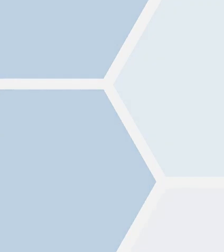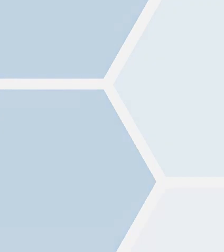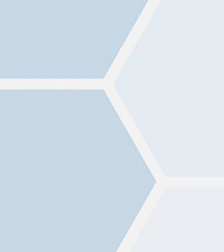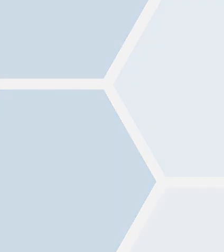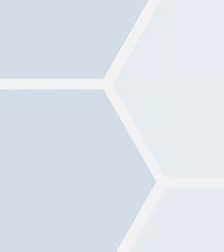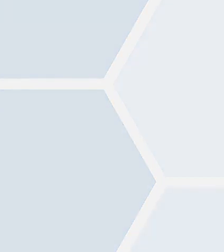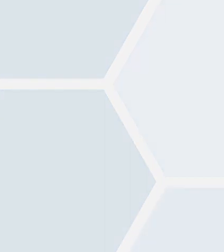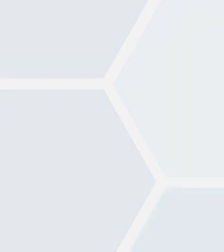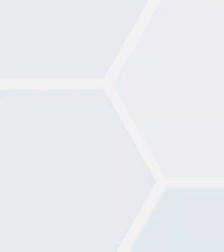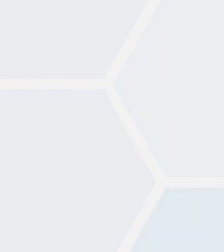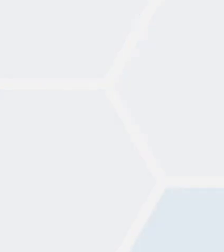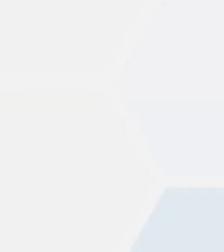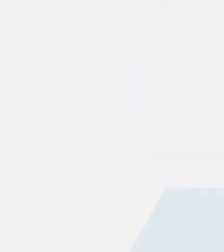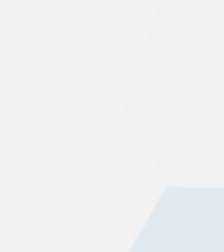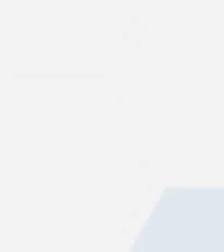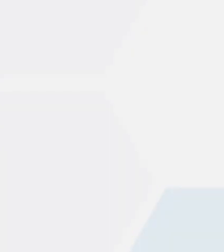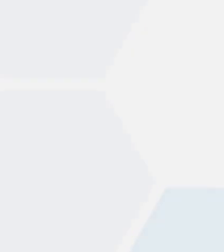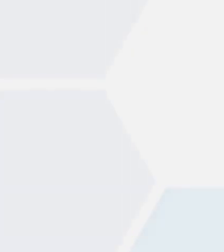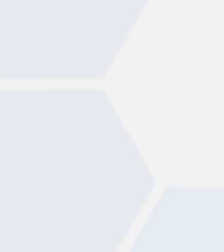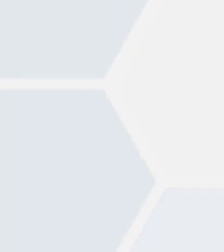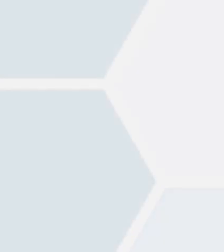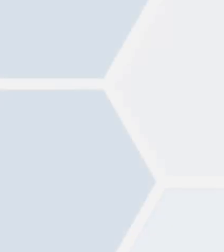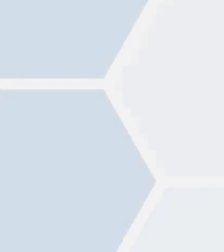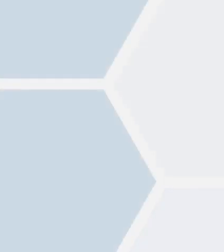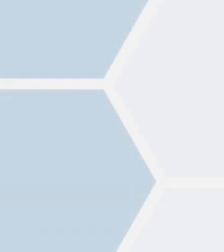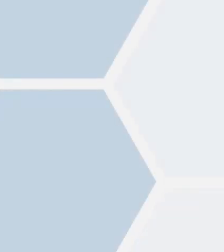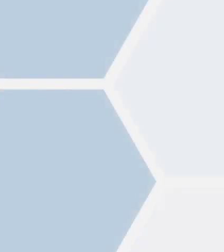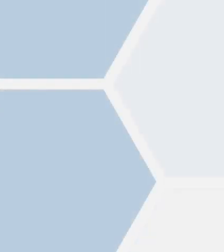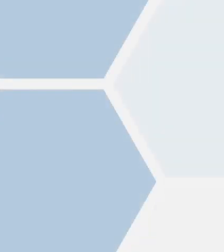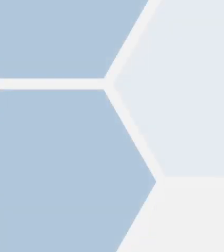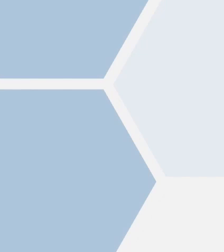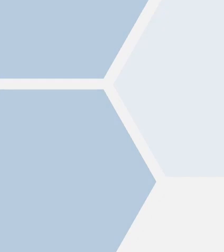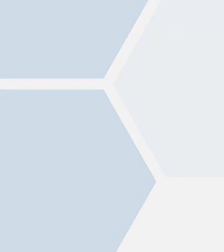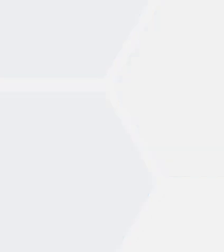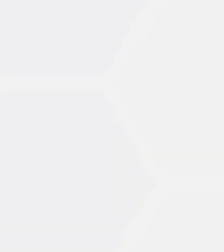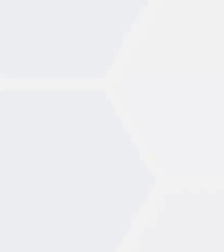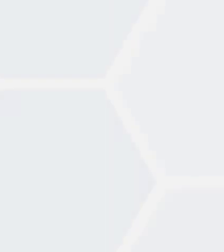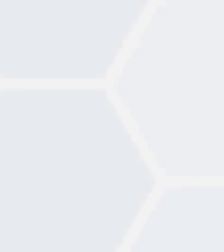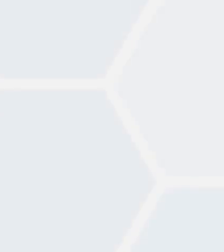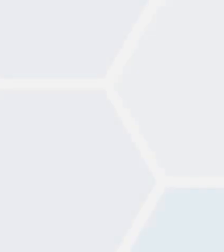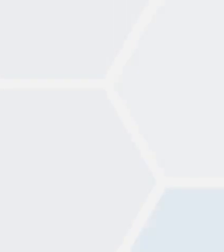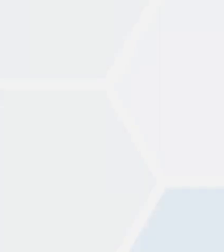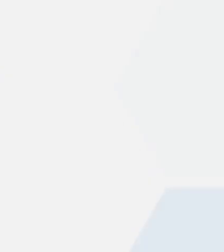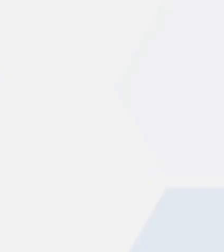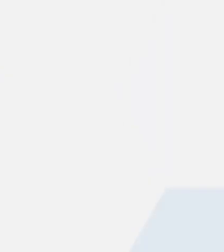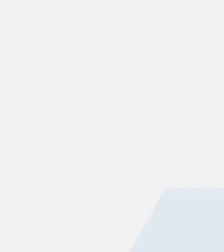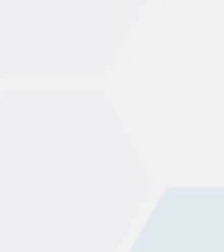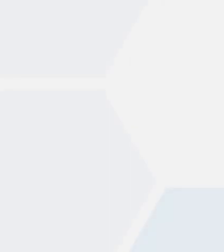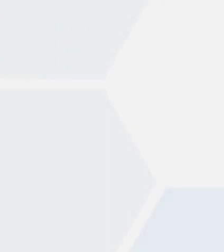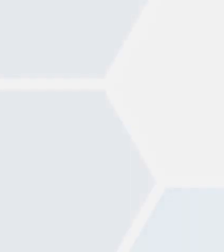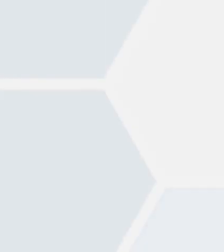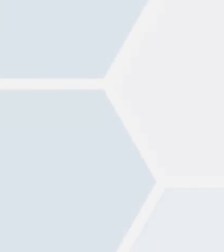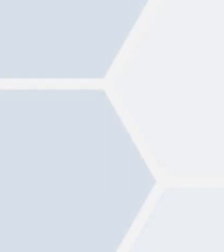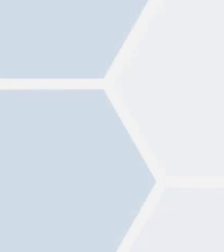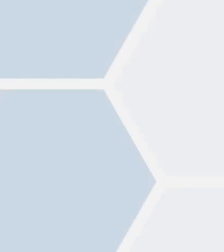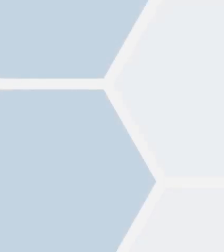Por ejemplo, para el Foro Económico Mundial es muy dado que se pase una encuesta entre grandes empresarios